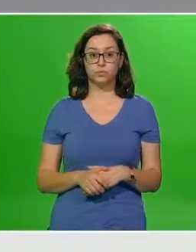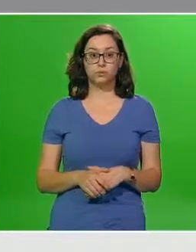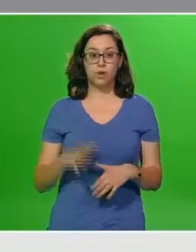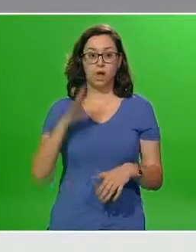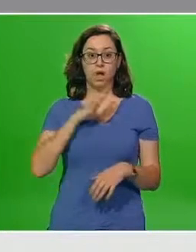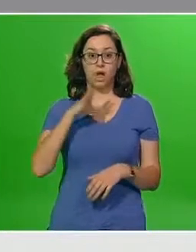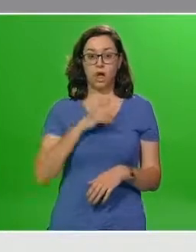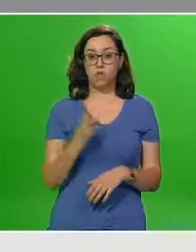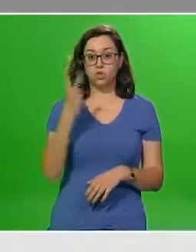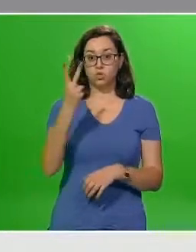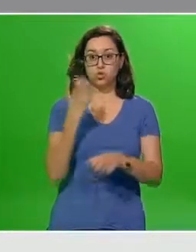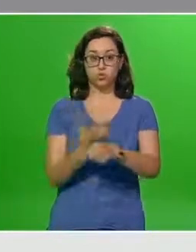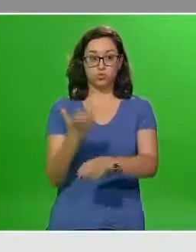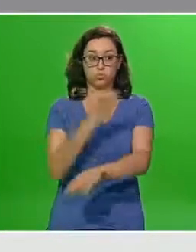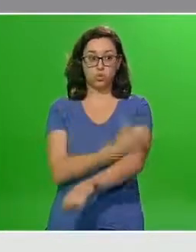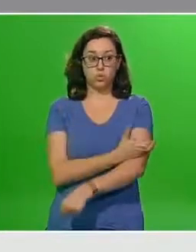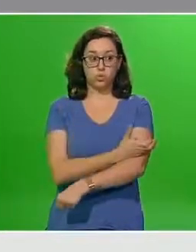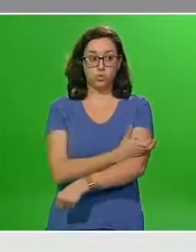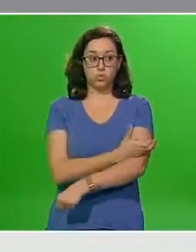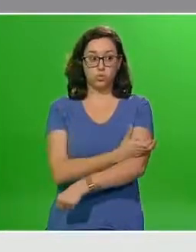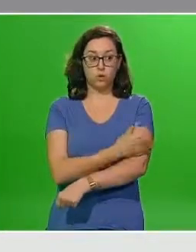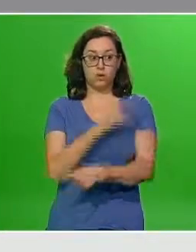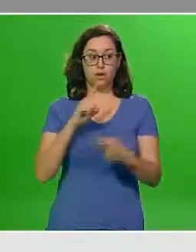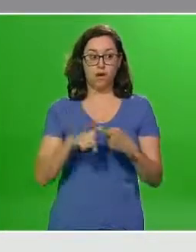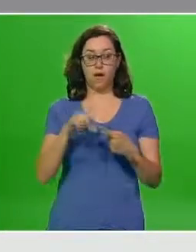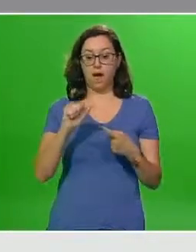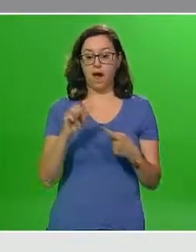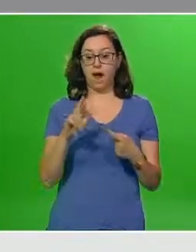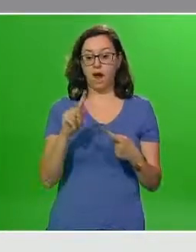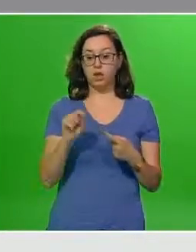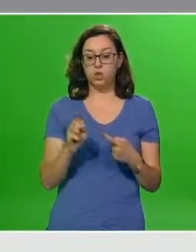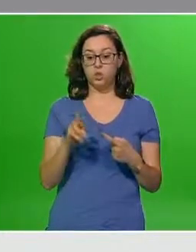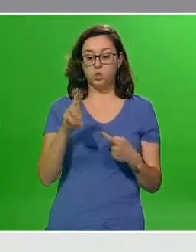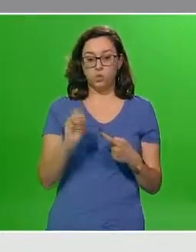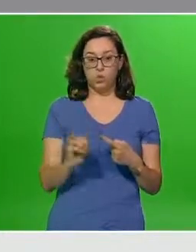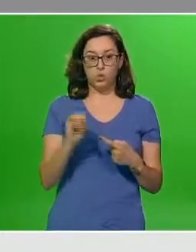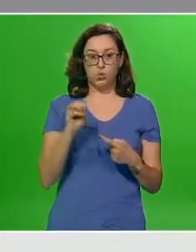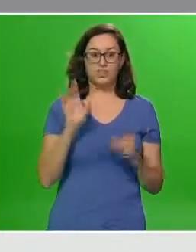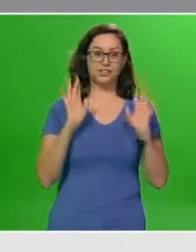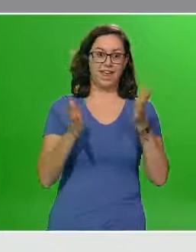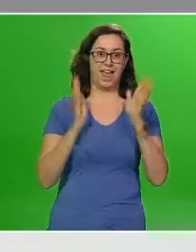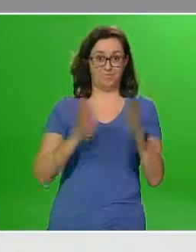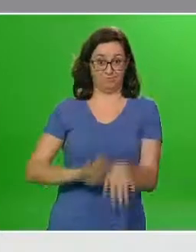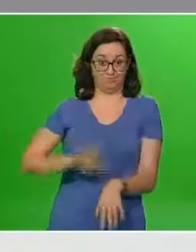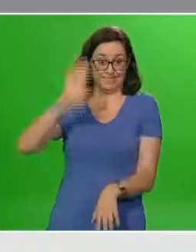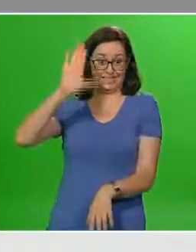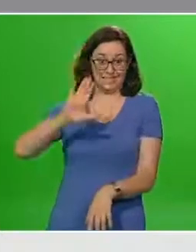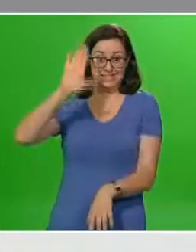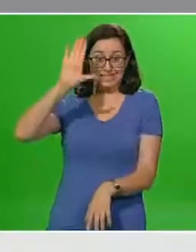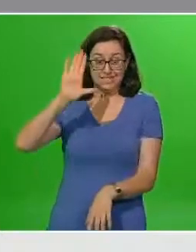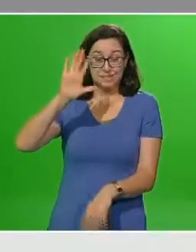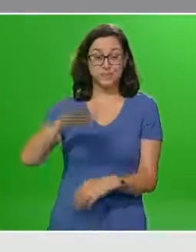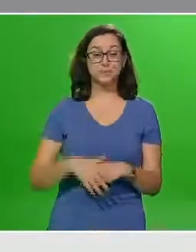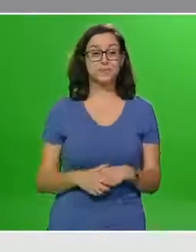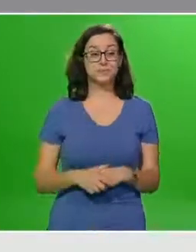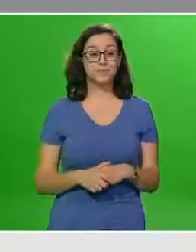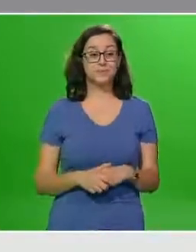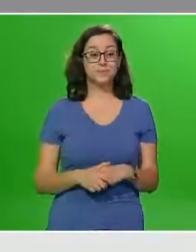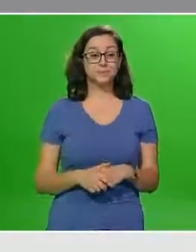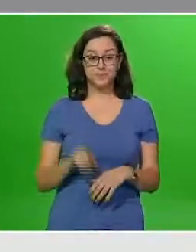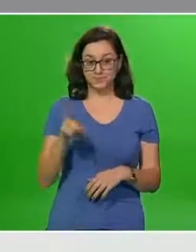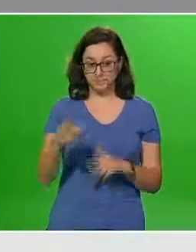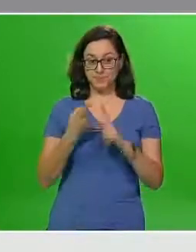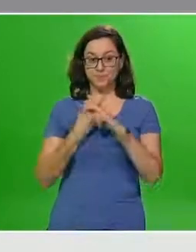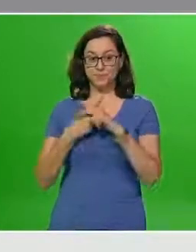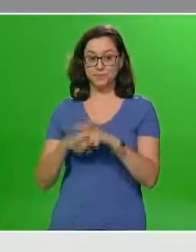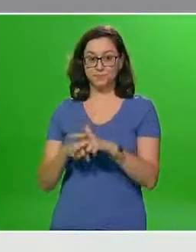dos compañeros, y ya Arturo Contreras levantó la mano, entonces por él